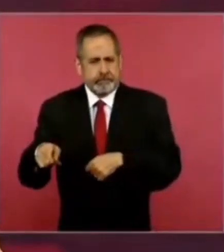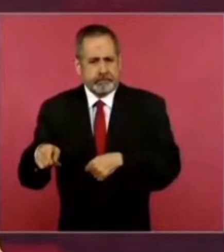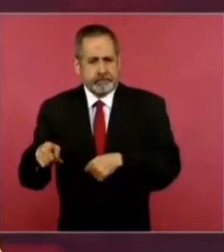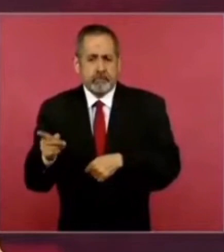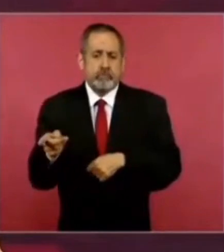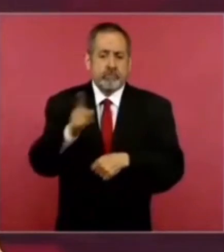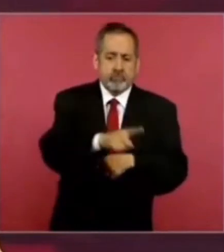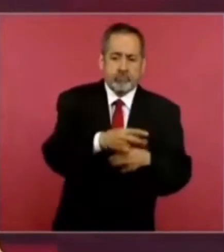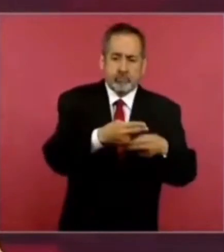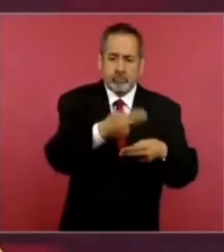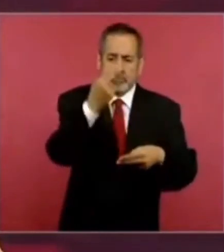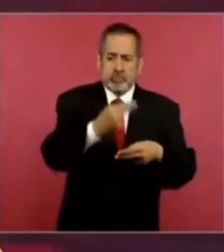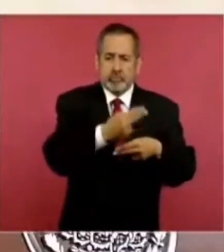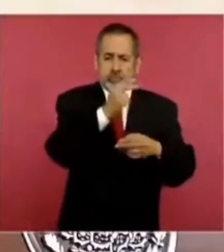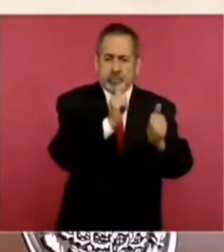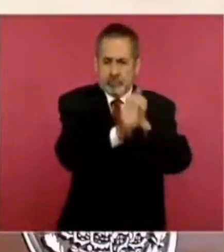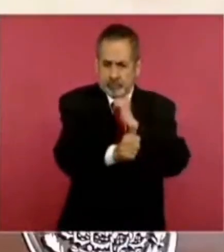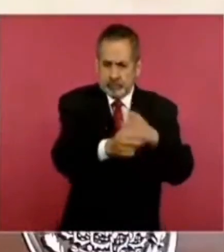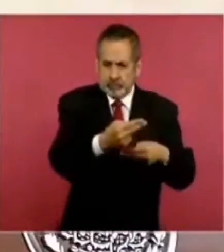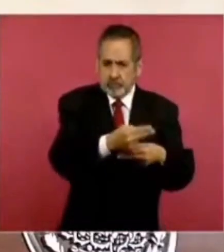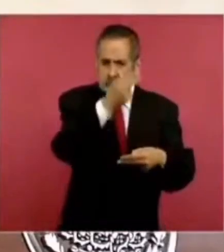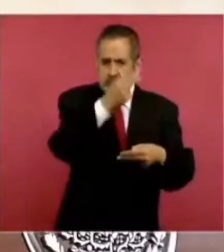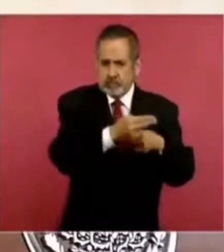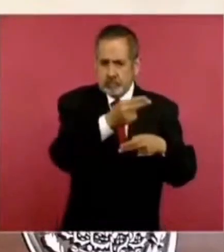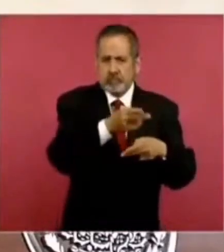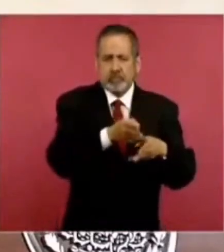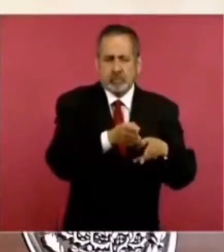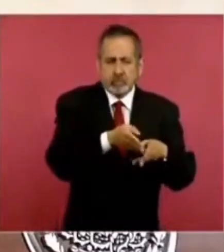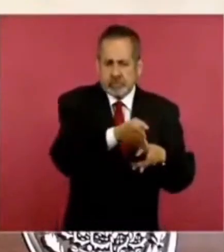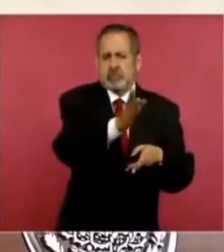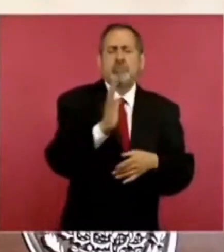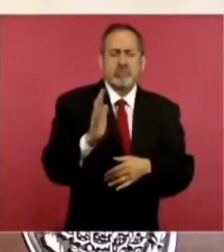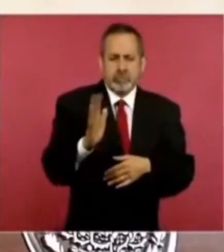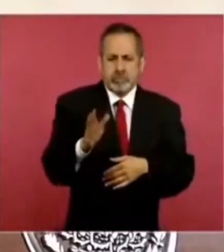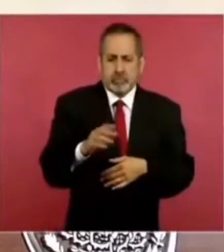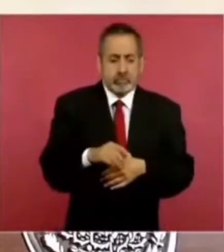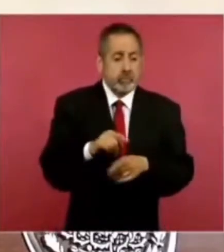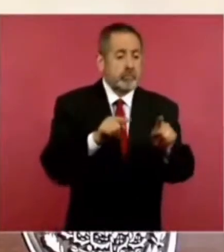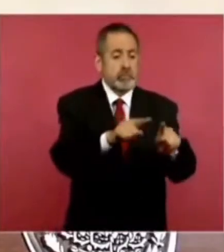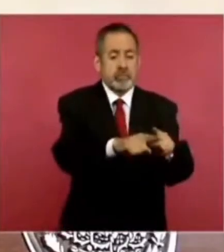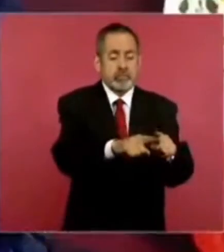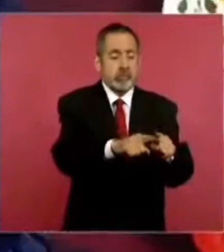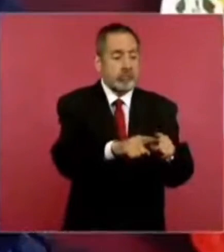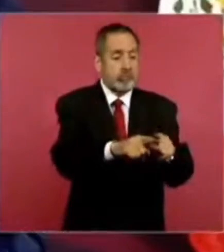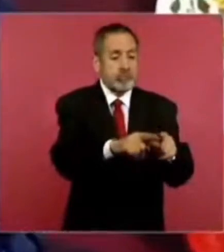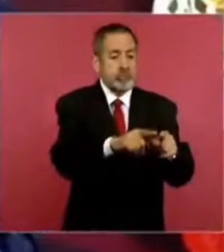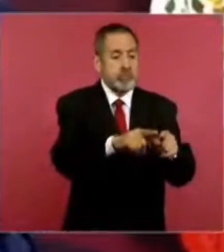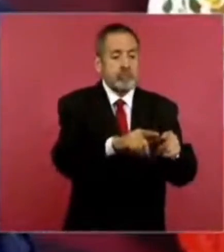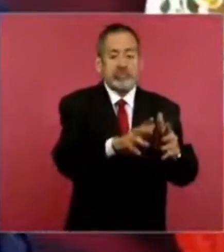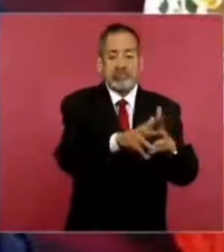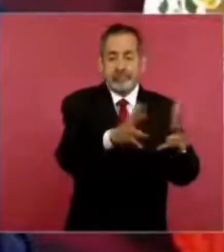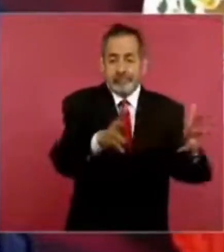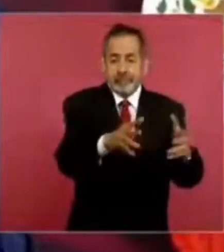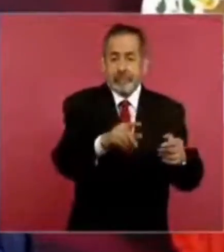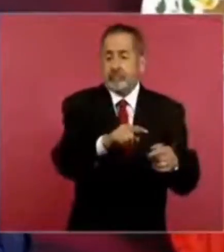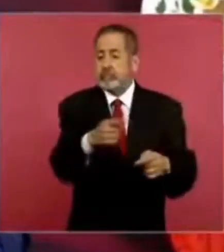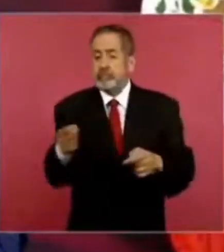la autopista. Y comunicación de la Costa Grande a la Costa Chica, pasando